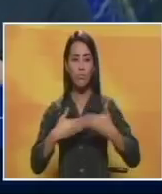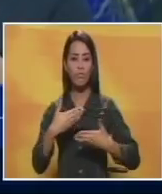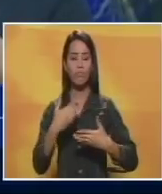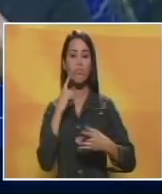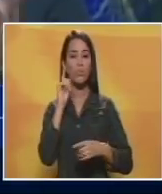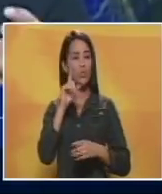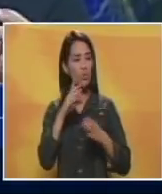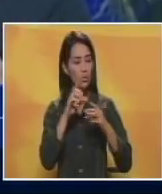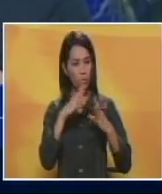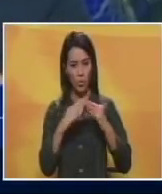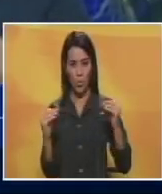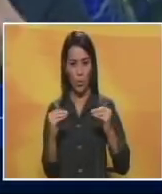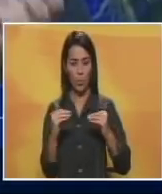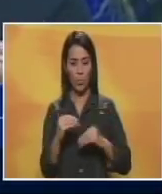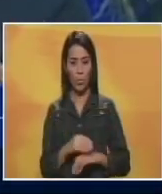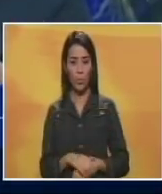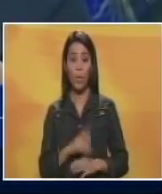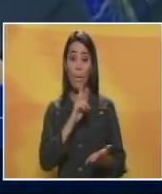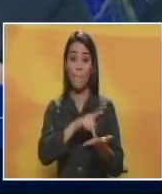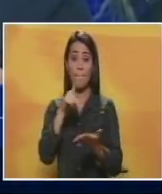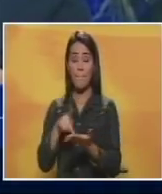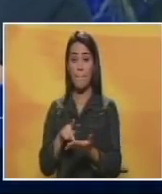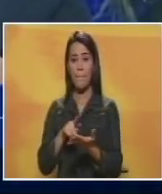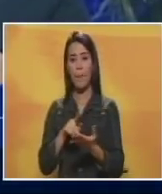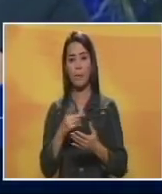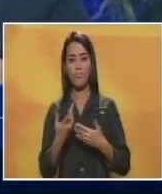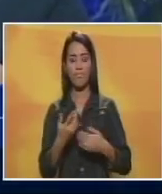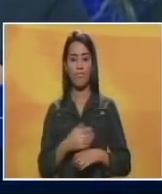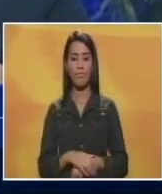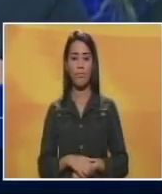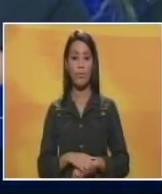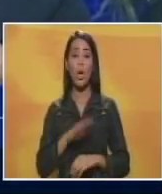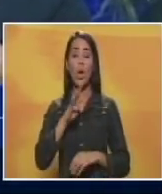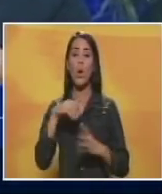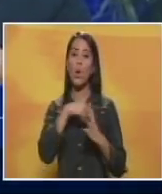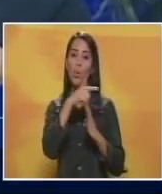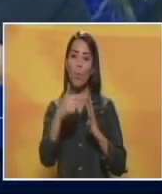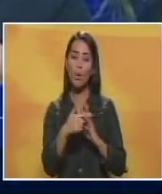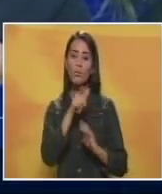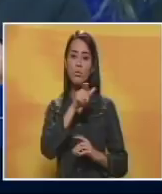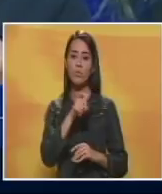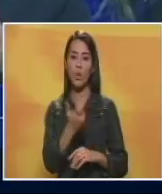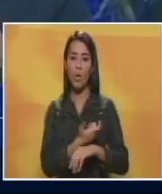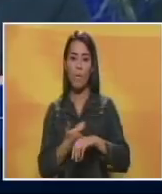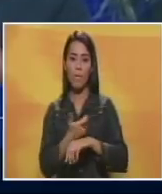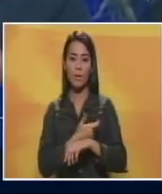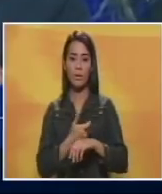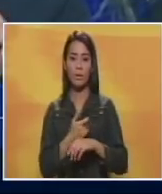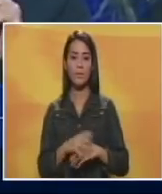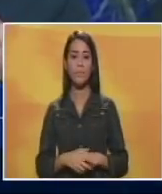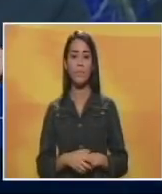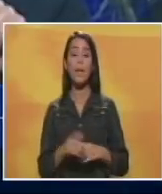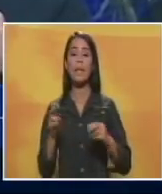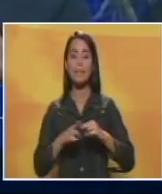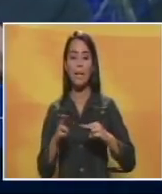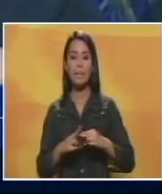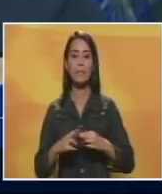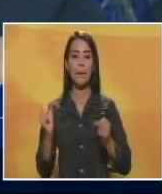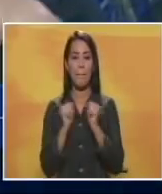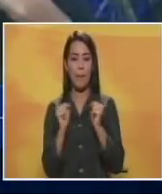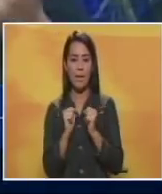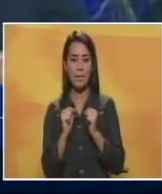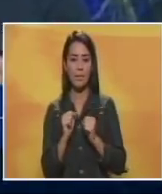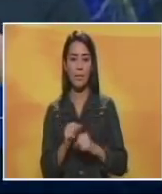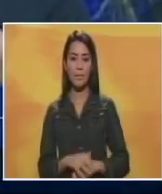estaban en la posición de participar o no, los 4 gobernadores de Acción Democrática, Táchira, Mérida, Nueva Esparta y